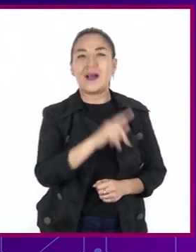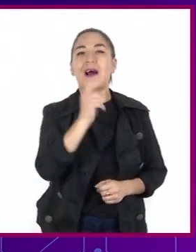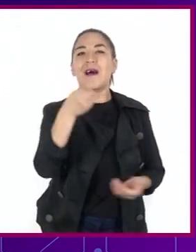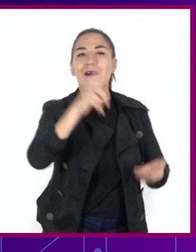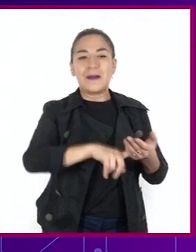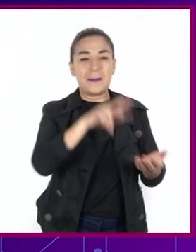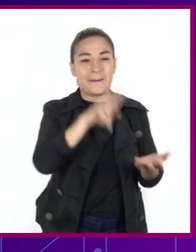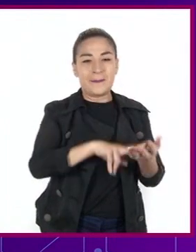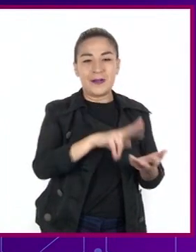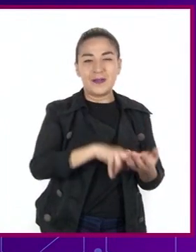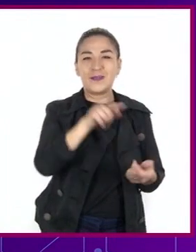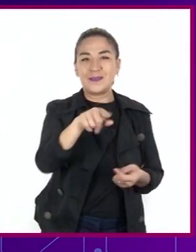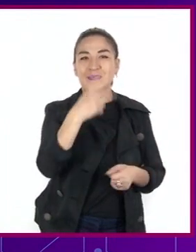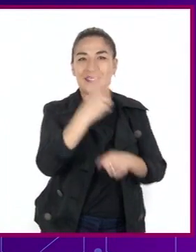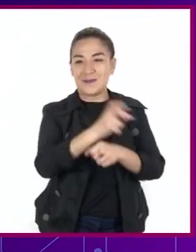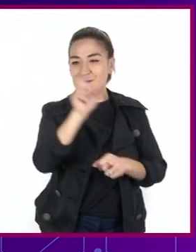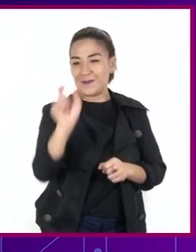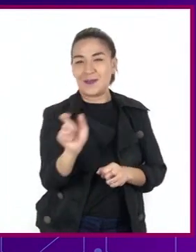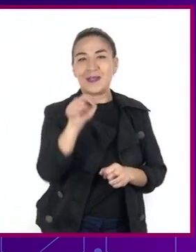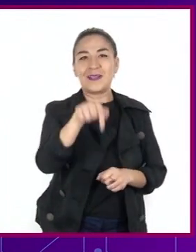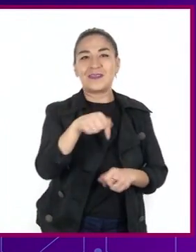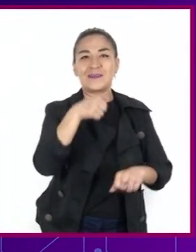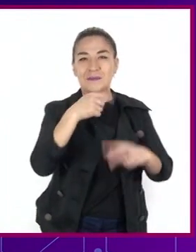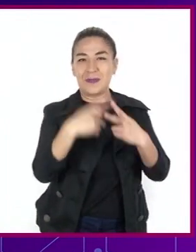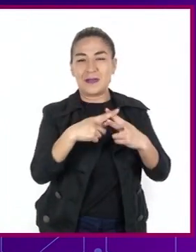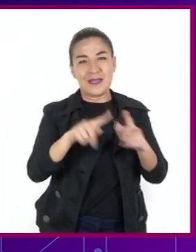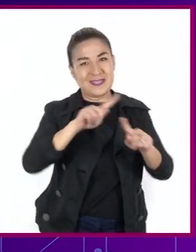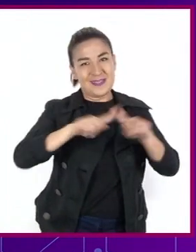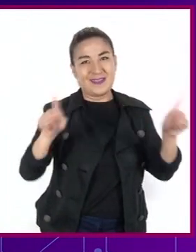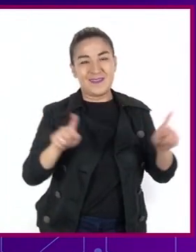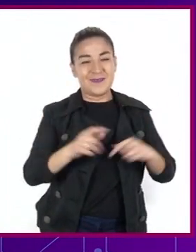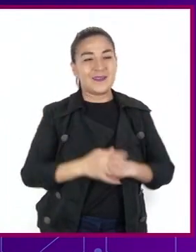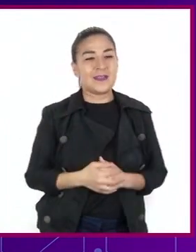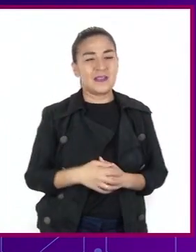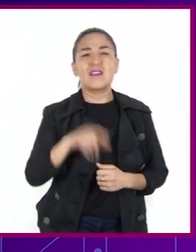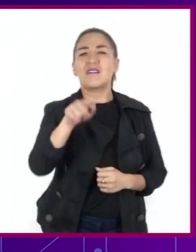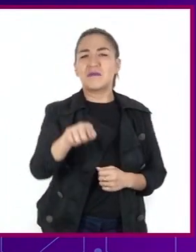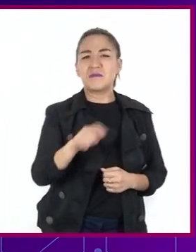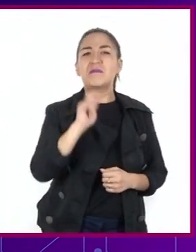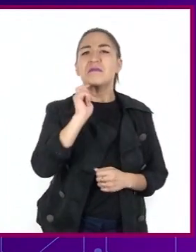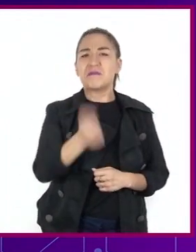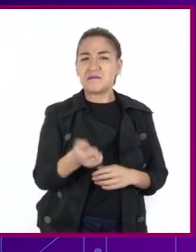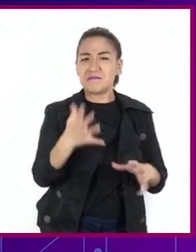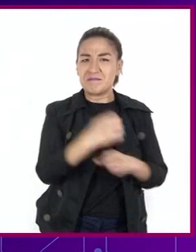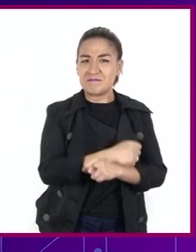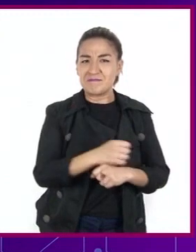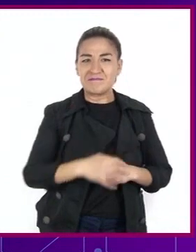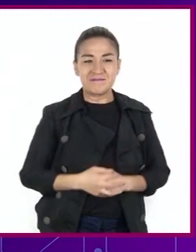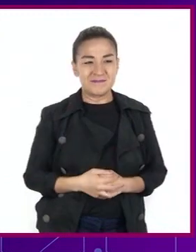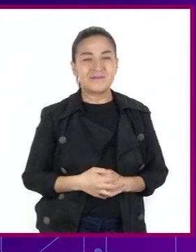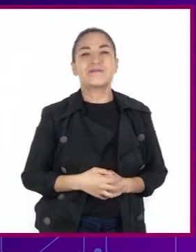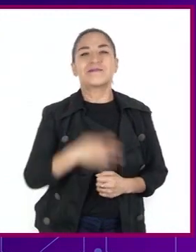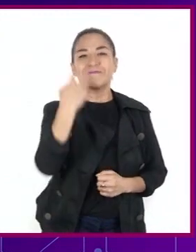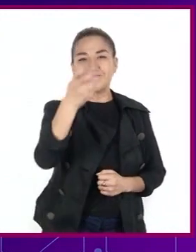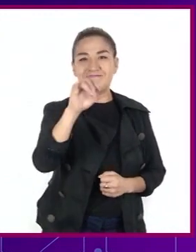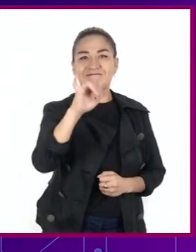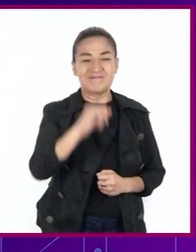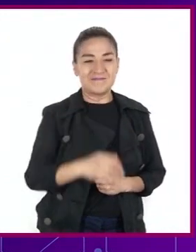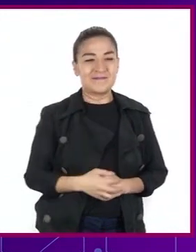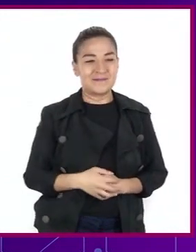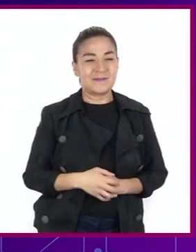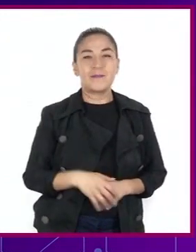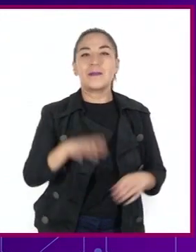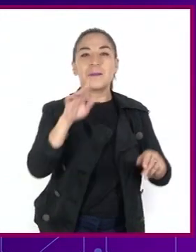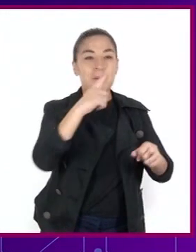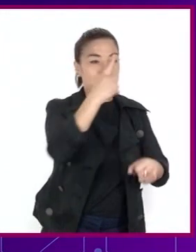del segundo término de la segunda expresión algebraica fue diferente? ¿Qué significa eso? Exactamente, solamente